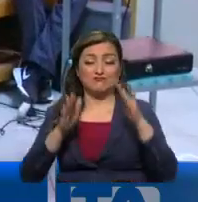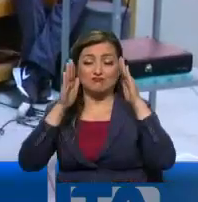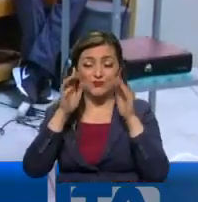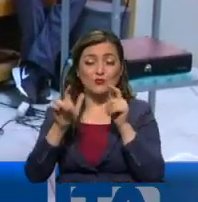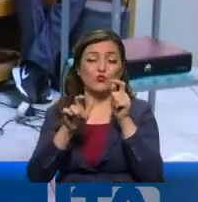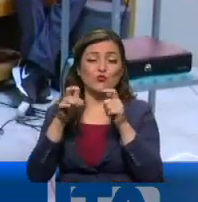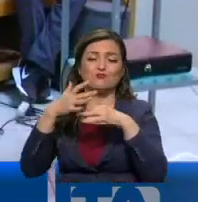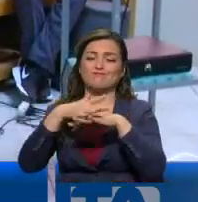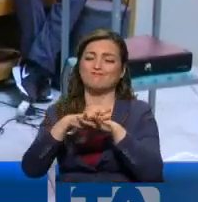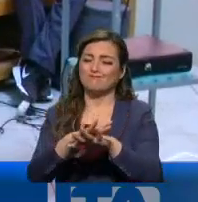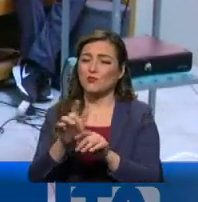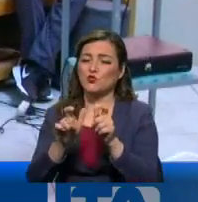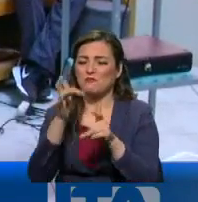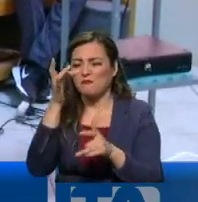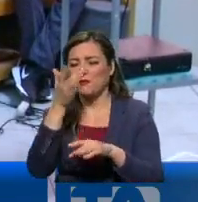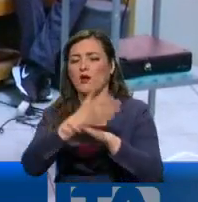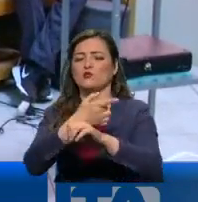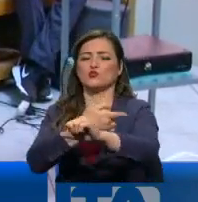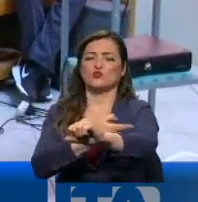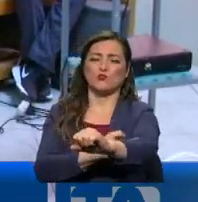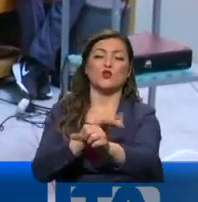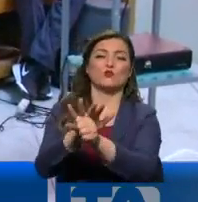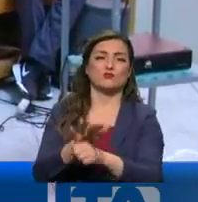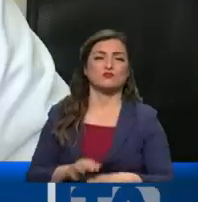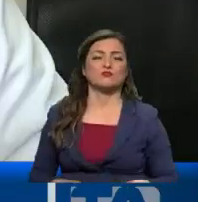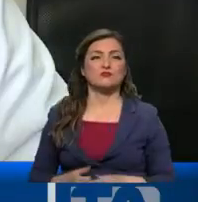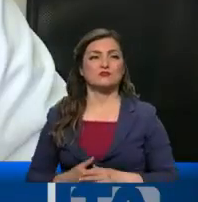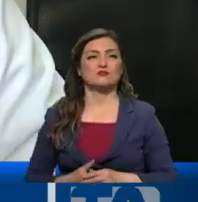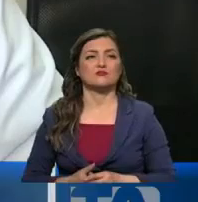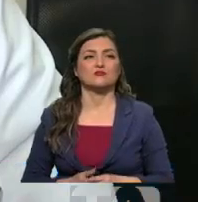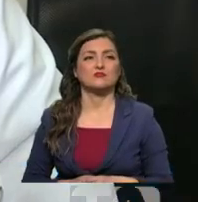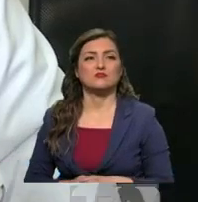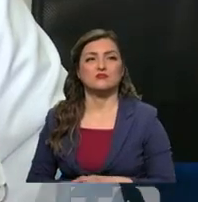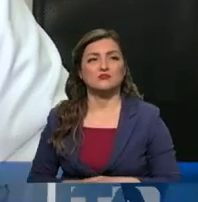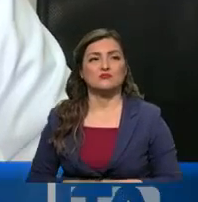e integral a quienes han estado hospitalizados en esta casa de salud. Lo que nos